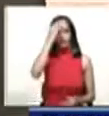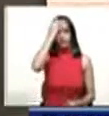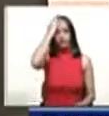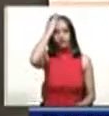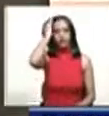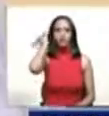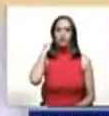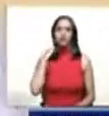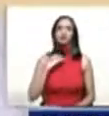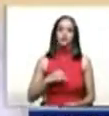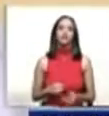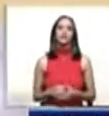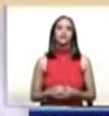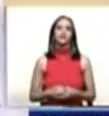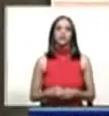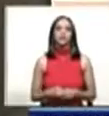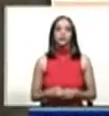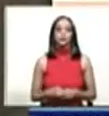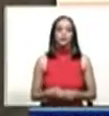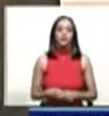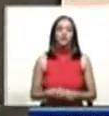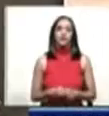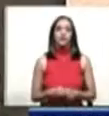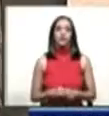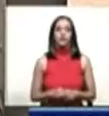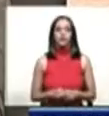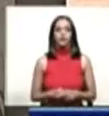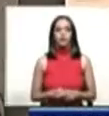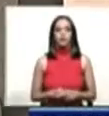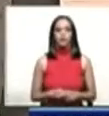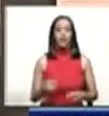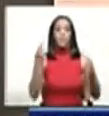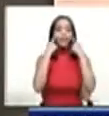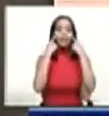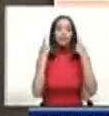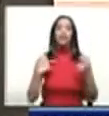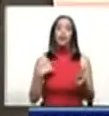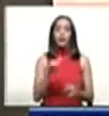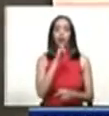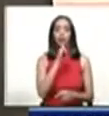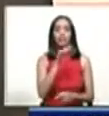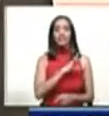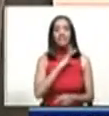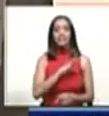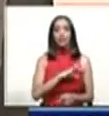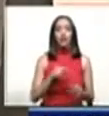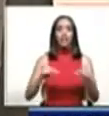de la noche los jueves, porque el viernes se va de rumba. Así que pendiente y vista. Tenemos la noticia, señor director. Hey, un aplauso para